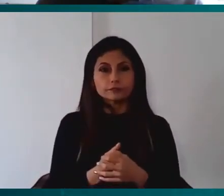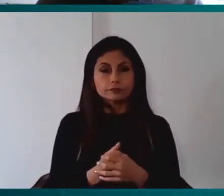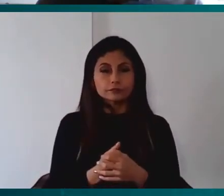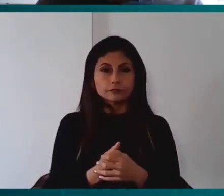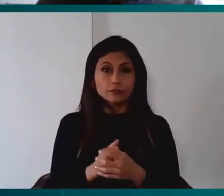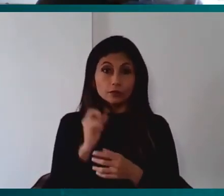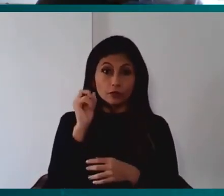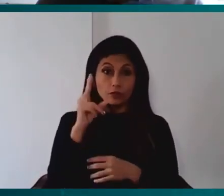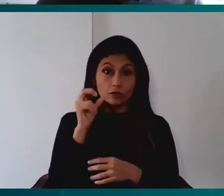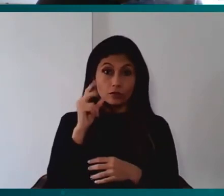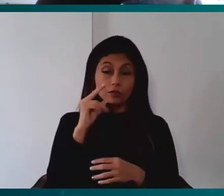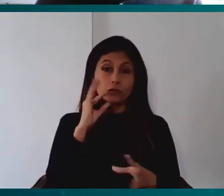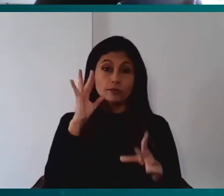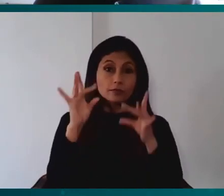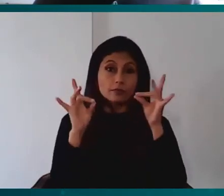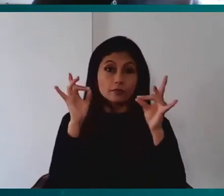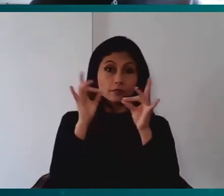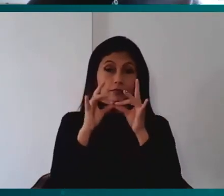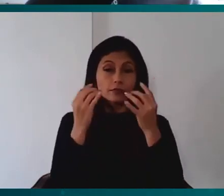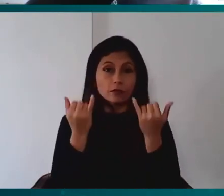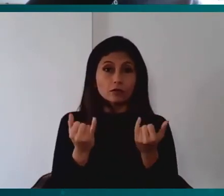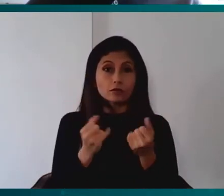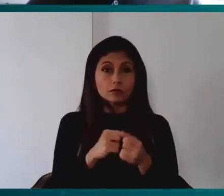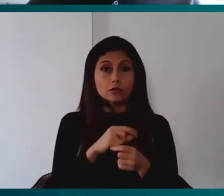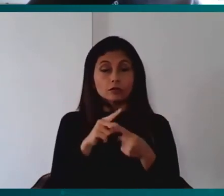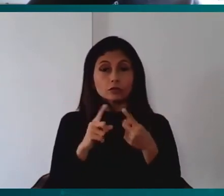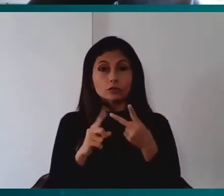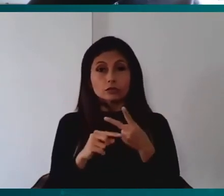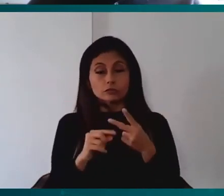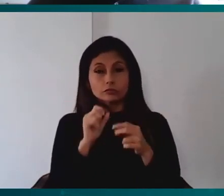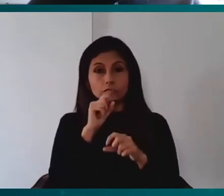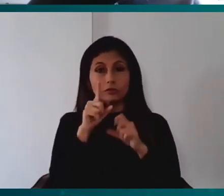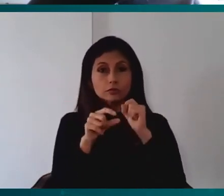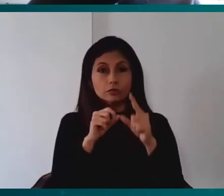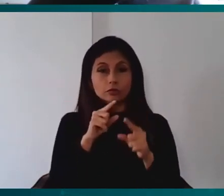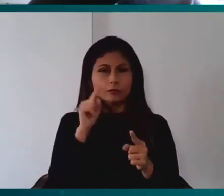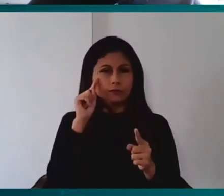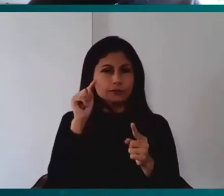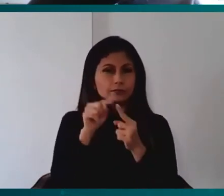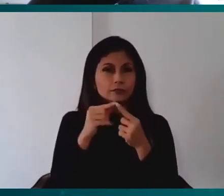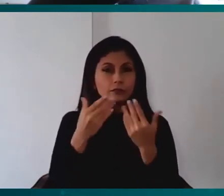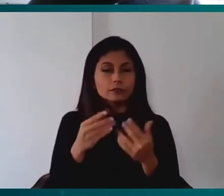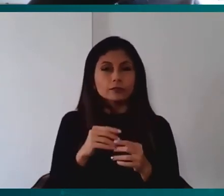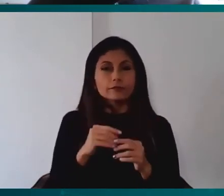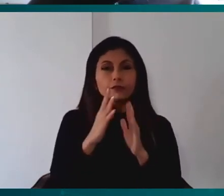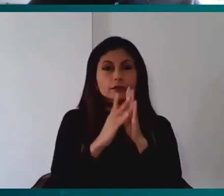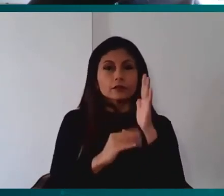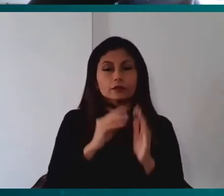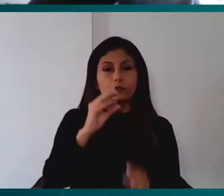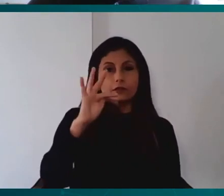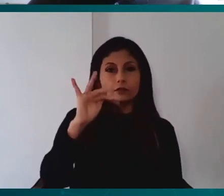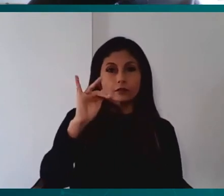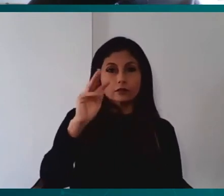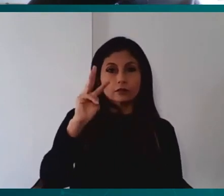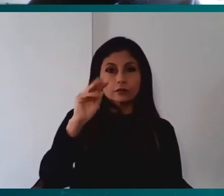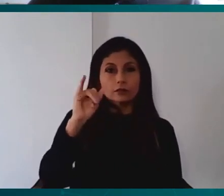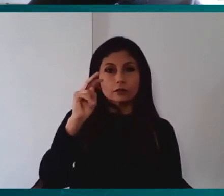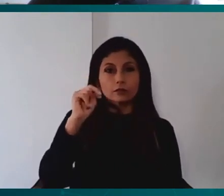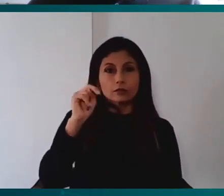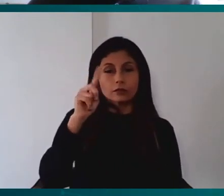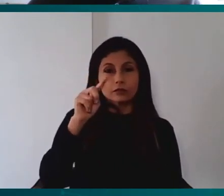Ok, perfecto. Tienen ahora un par de preguntas dirigidas específicamente al Digital Twins, y es la